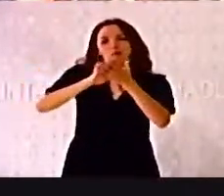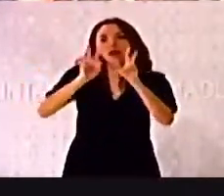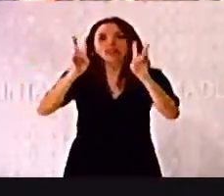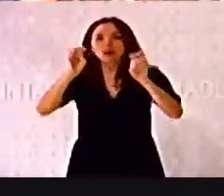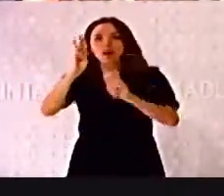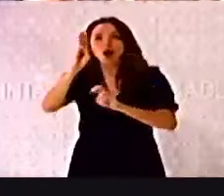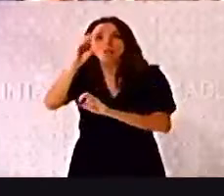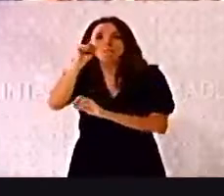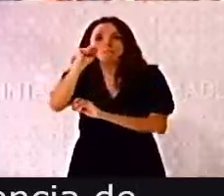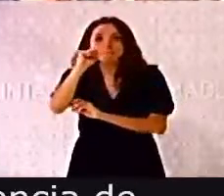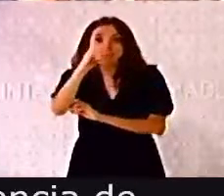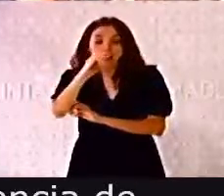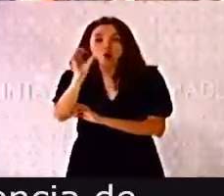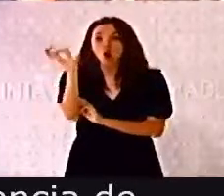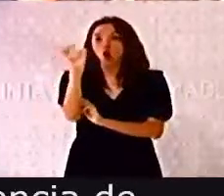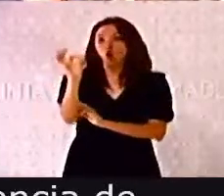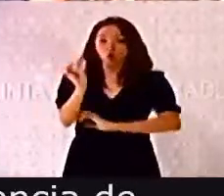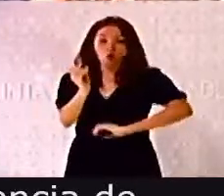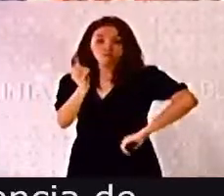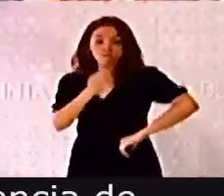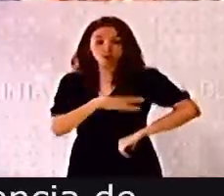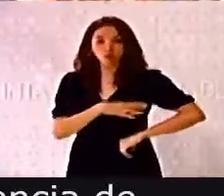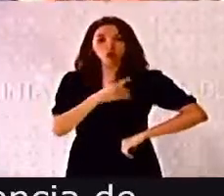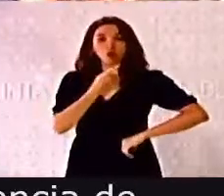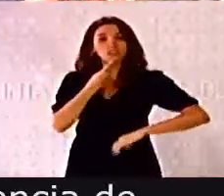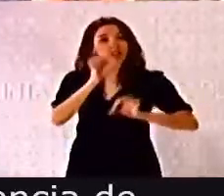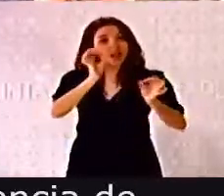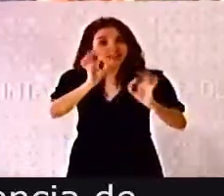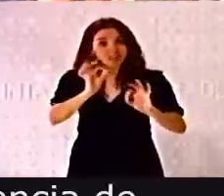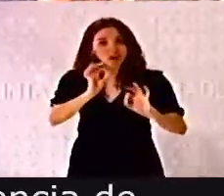de la distribución de los fondos a las comunidades autónomas, que es mejor que no vaya.